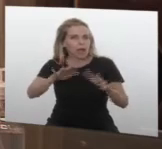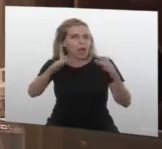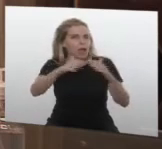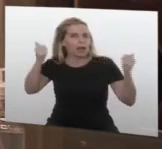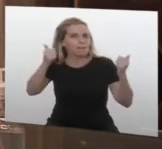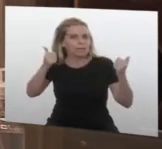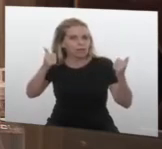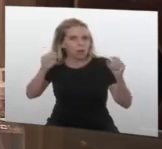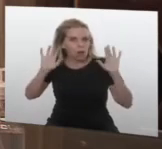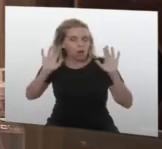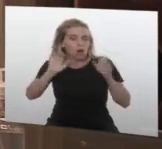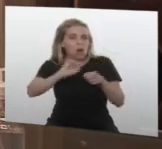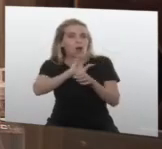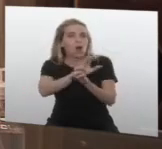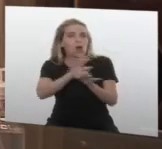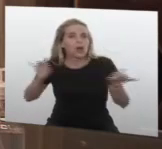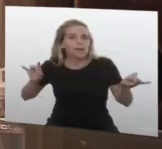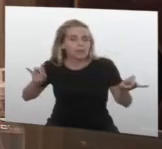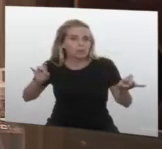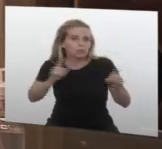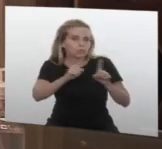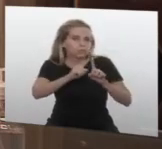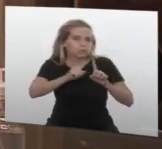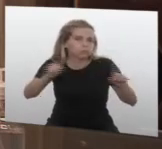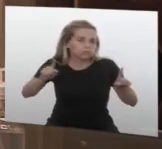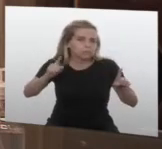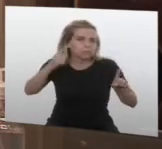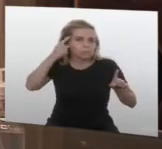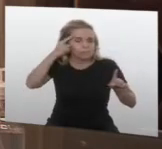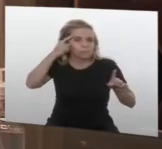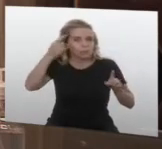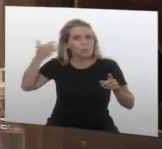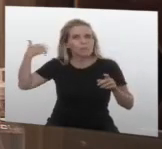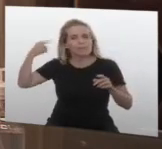nosotros. El Estado hace todo lo que puede,